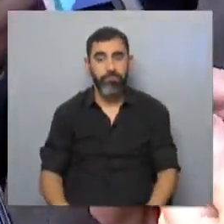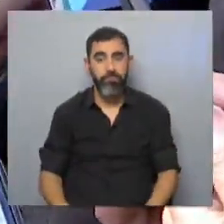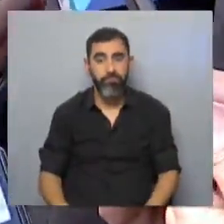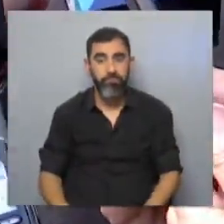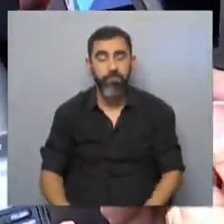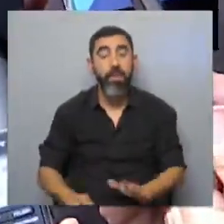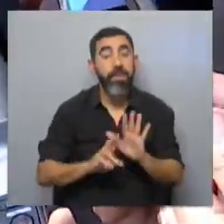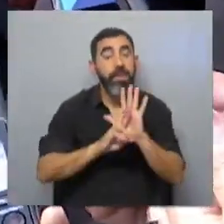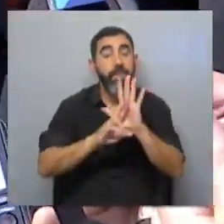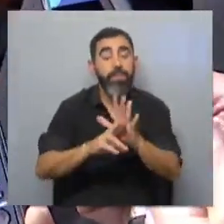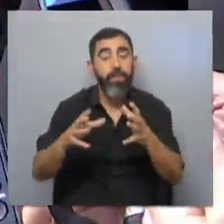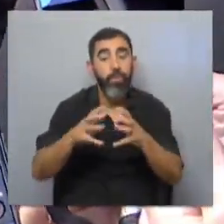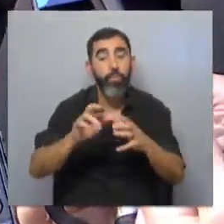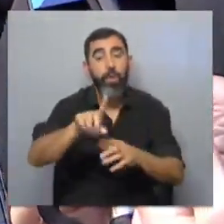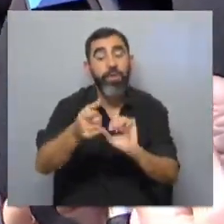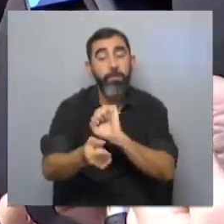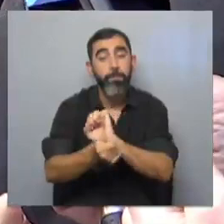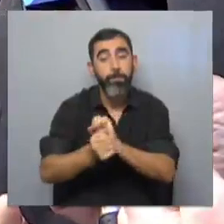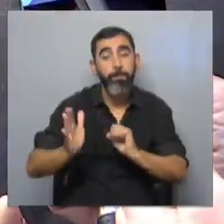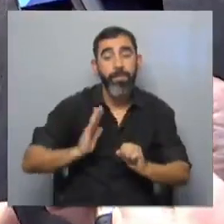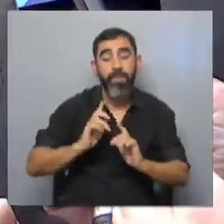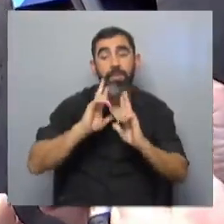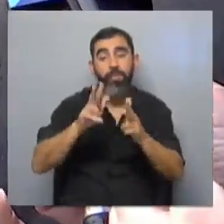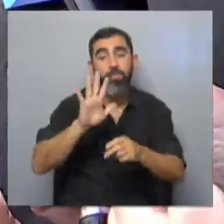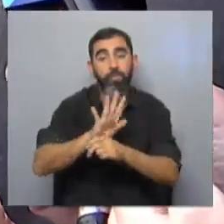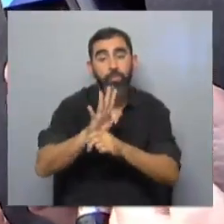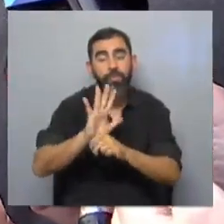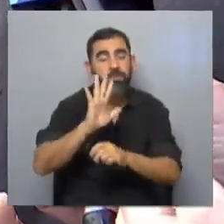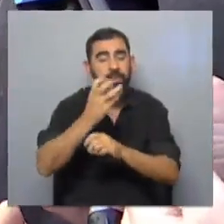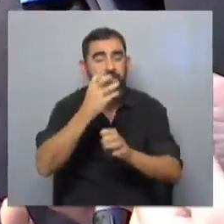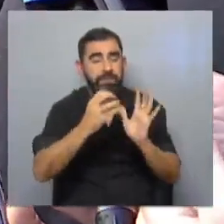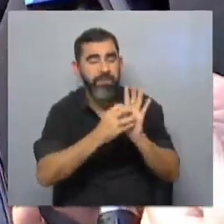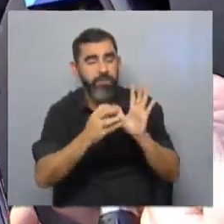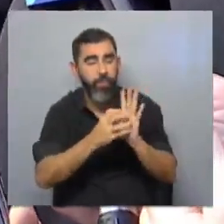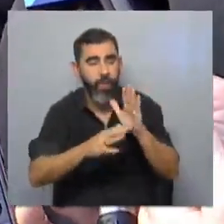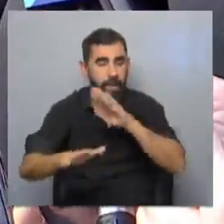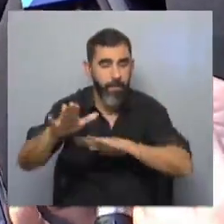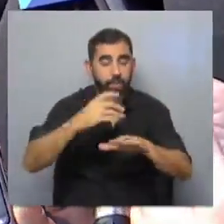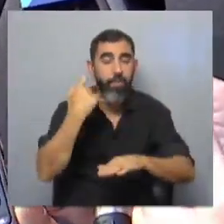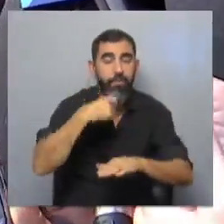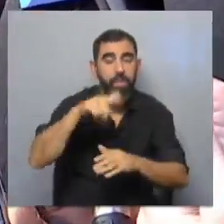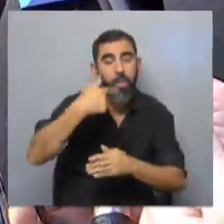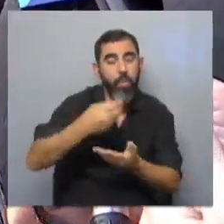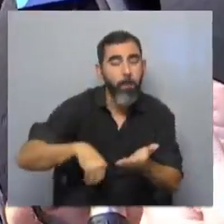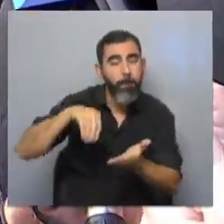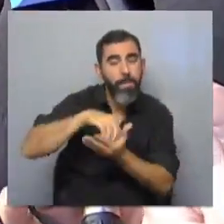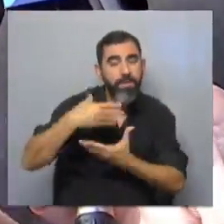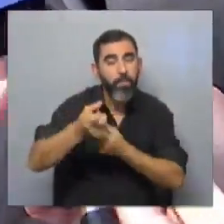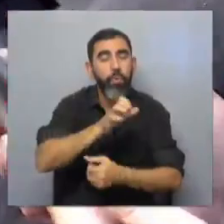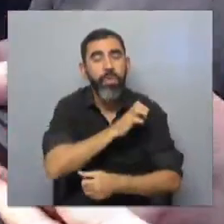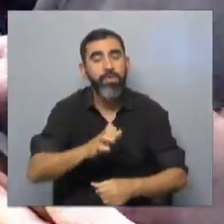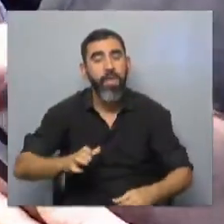la representante del colectivo de expresas habló de esto como una reparación simbólica, como usted decía. ¿Falta también otro tipo de reparaciones de parte del